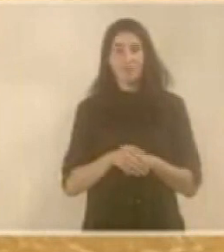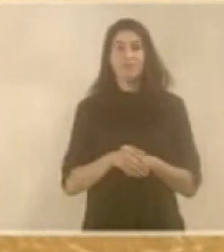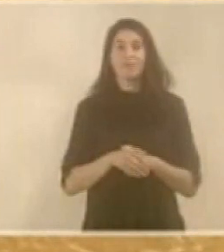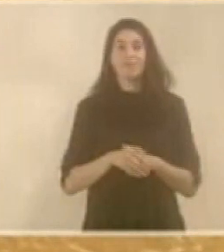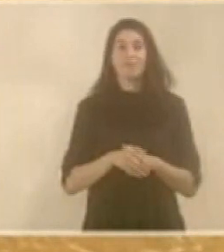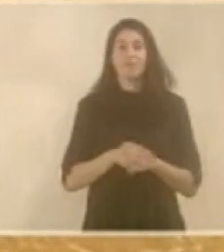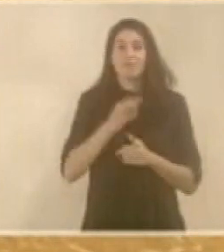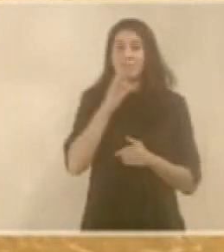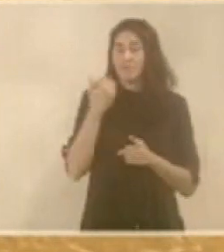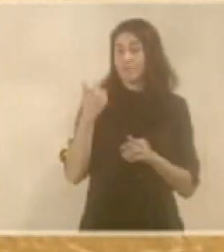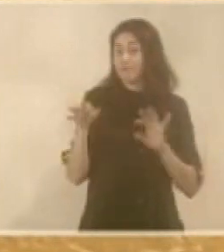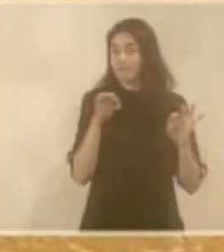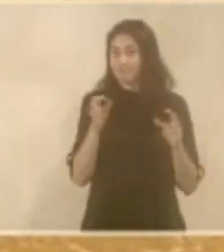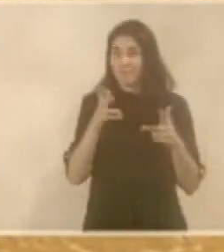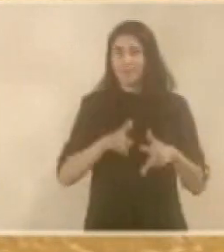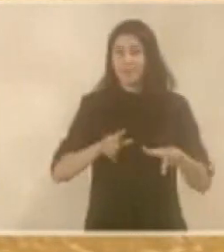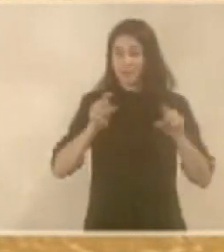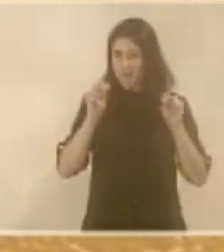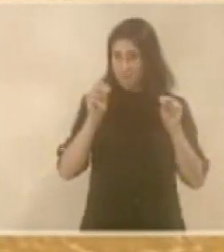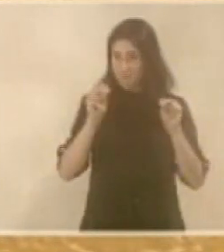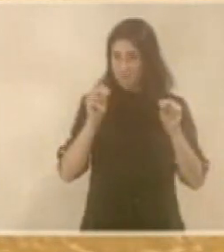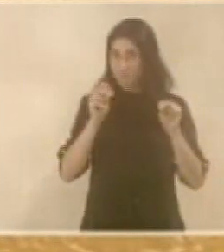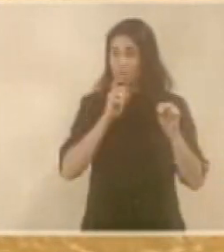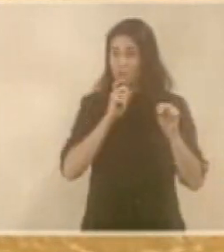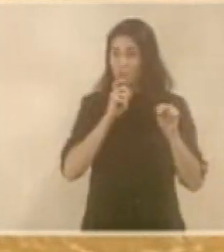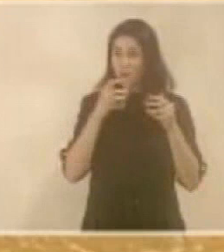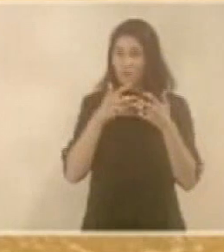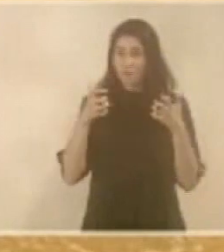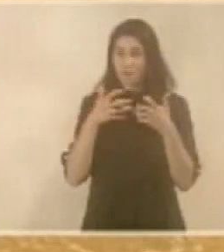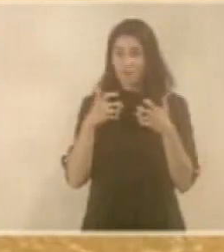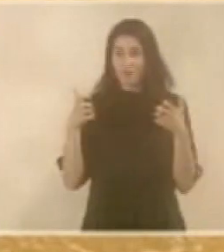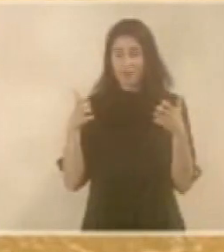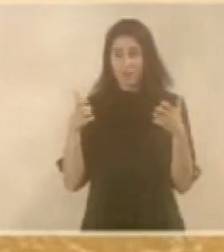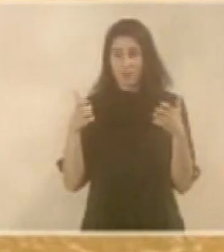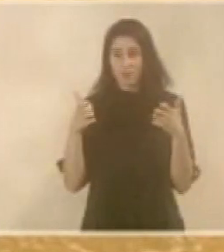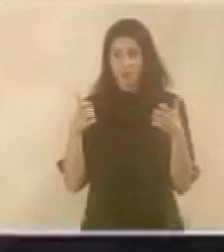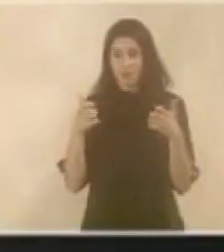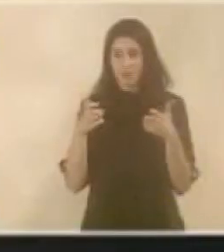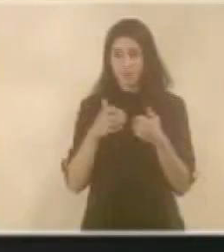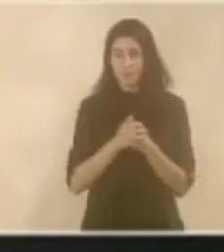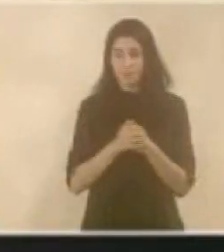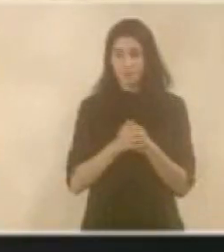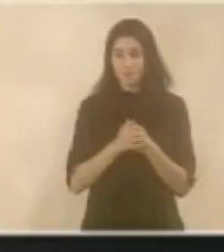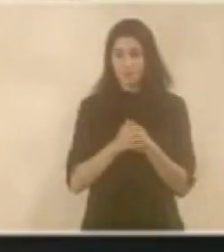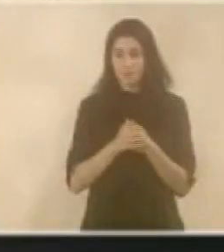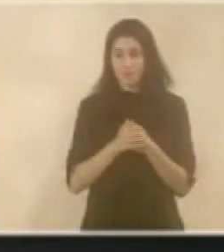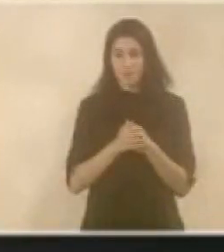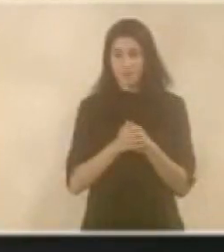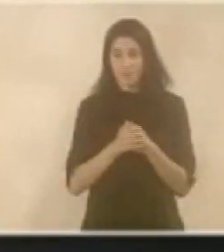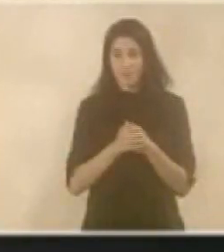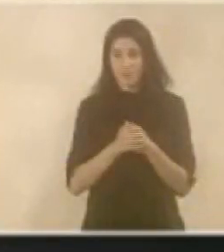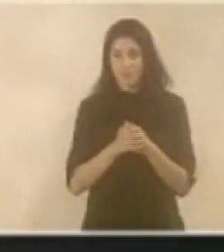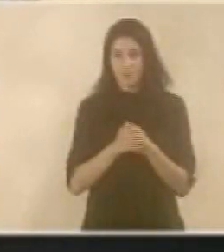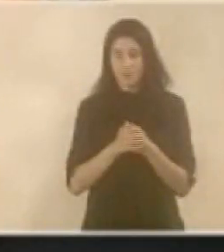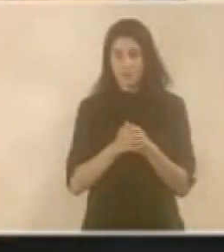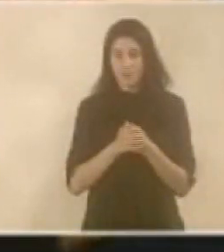parafraseando el verso del primer cantar del mío Cid: qué buenos vasallos para tan malos señores. Rindámosles el